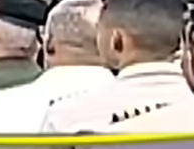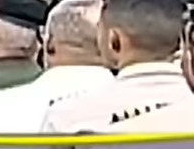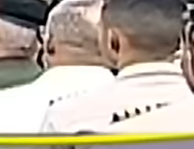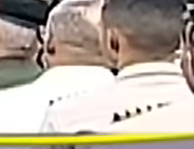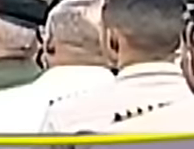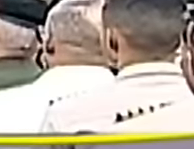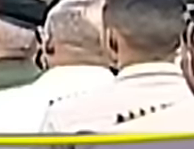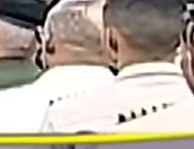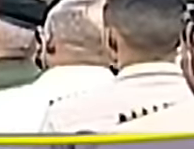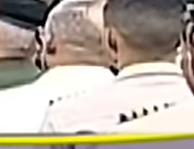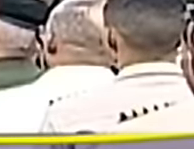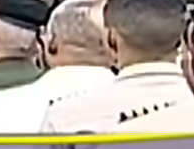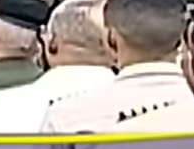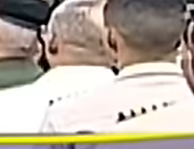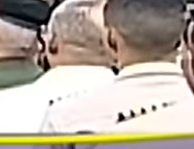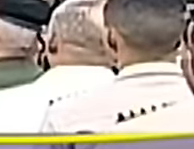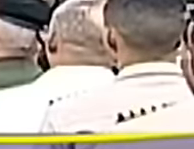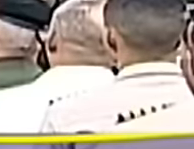Muchísimas gracias.